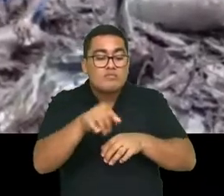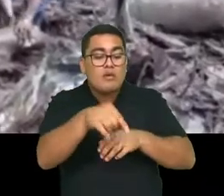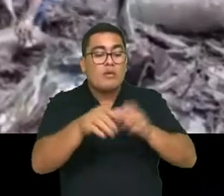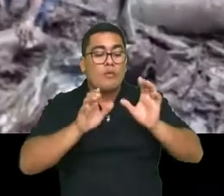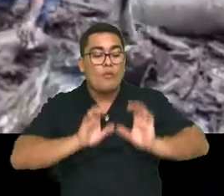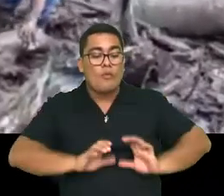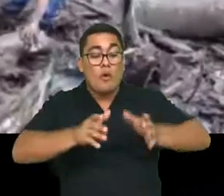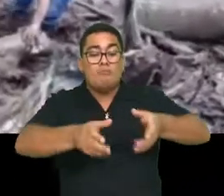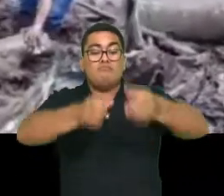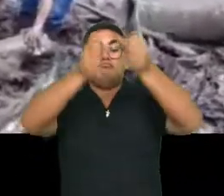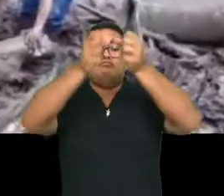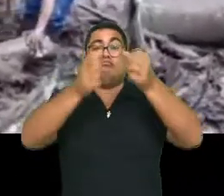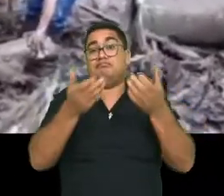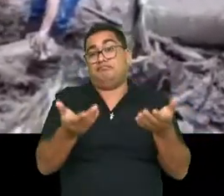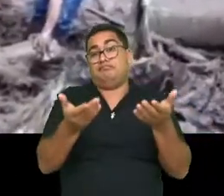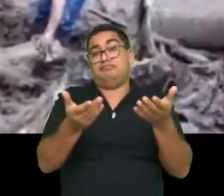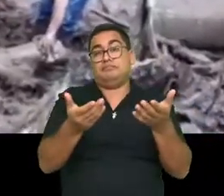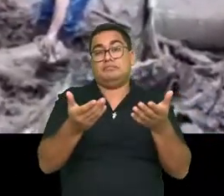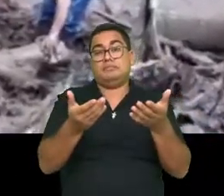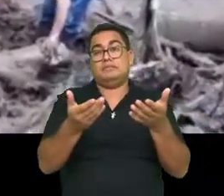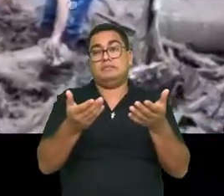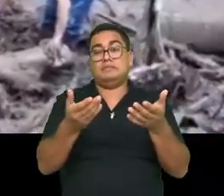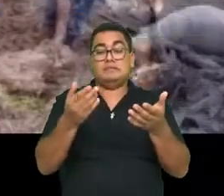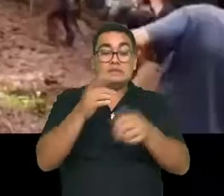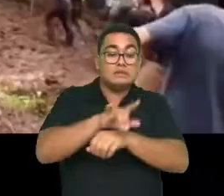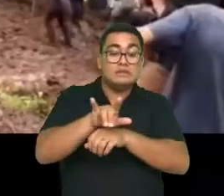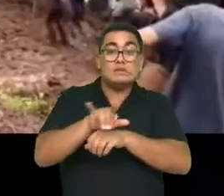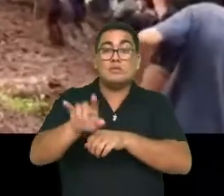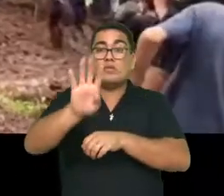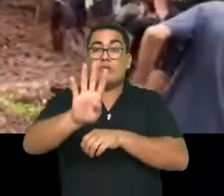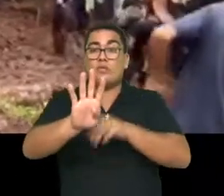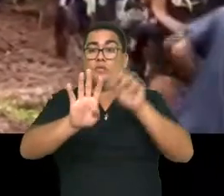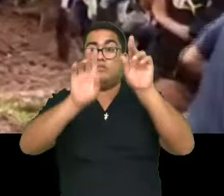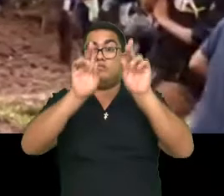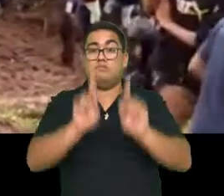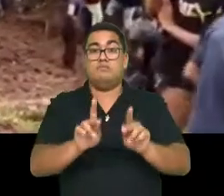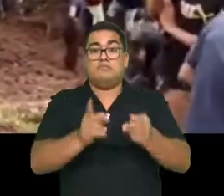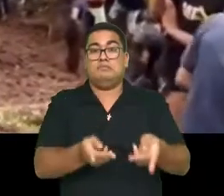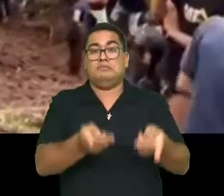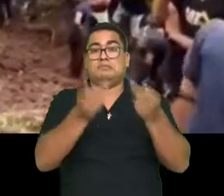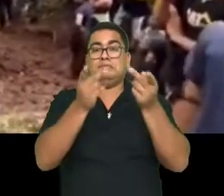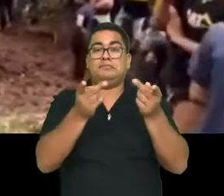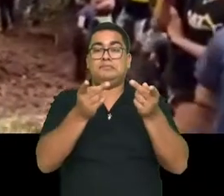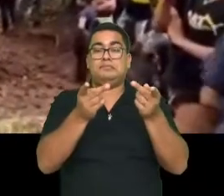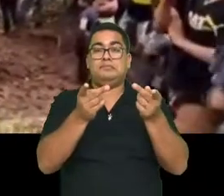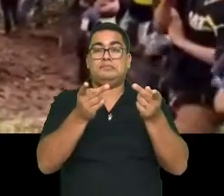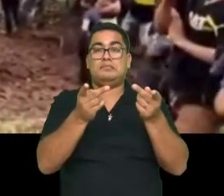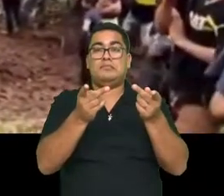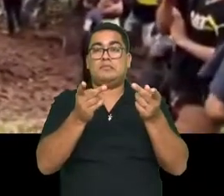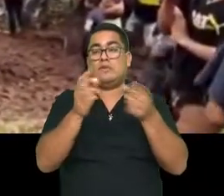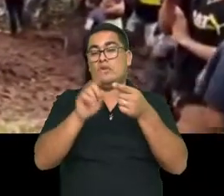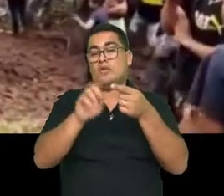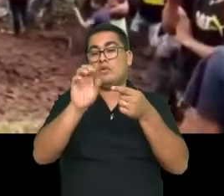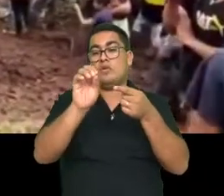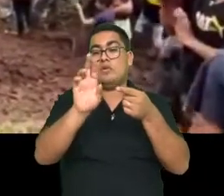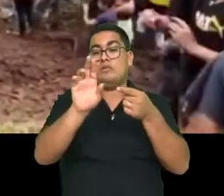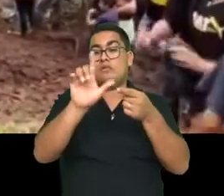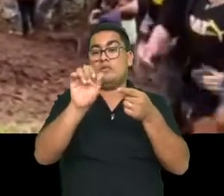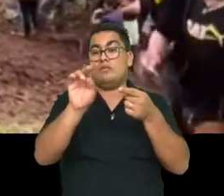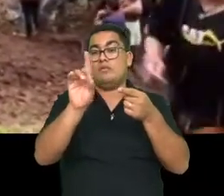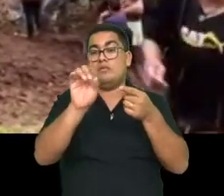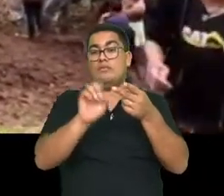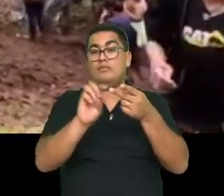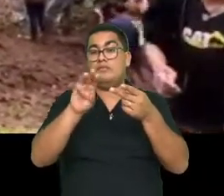de estas víctimas. Hasta el momento, se han encontrado 4 personas con vidas, entre ellas Orlando Josué Navarrete,